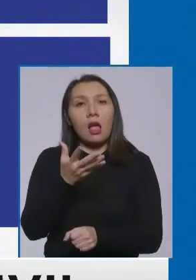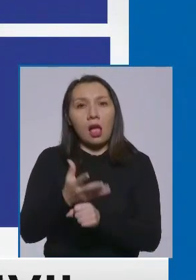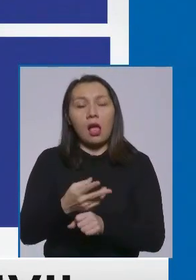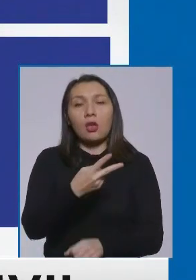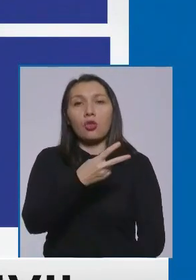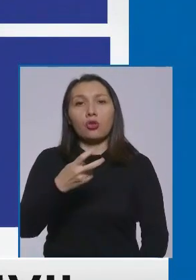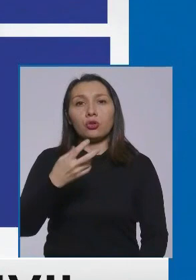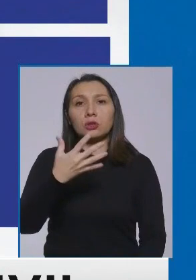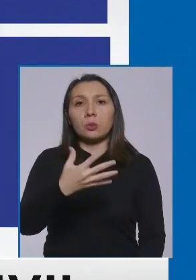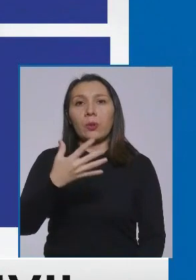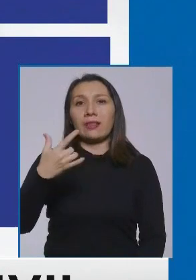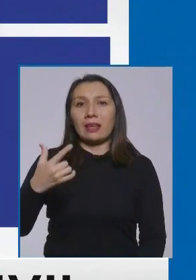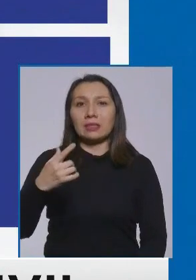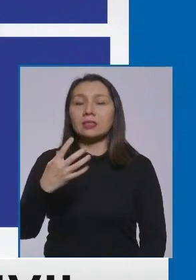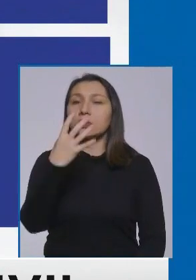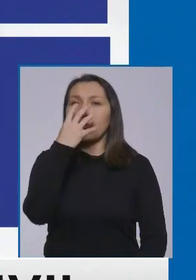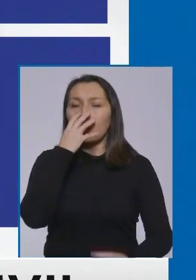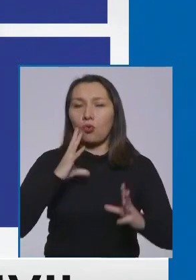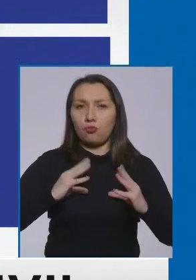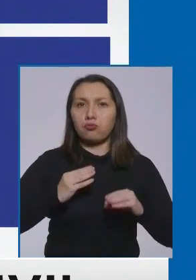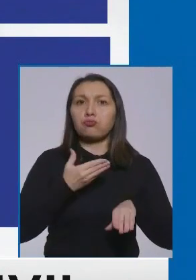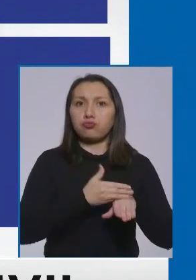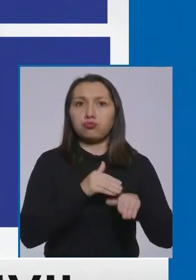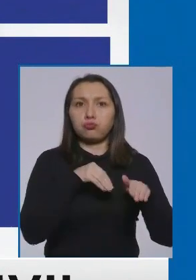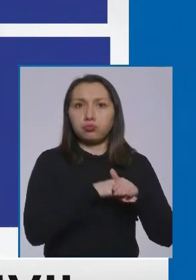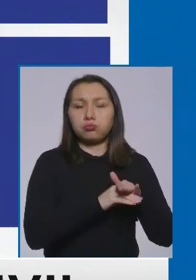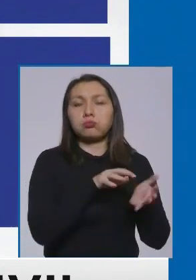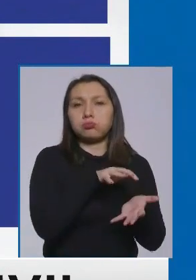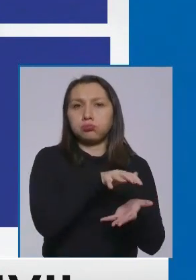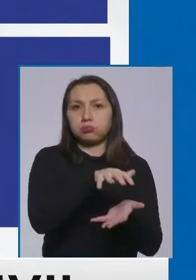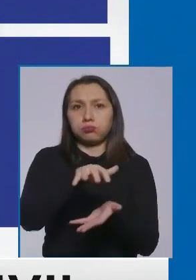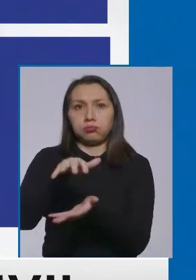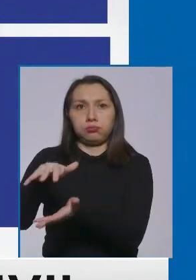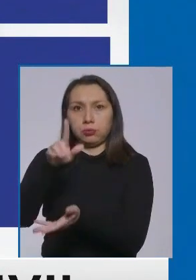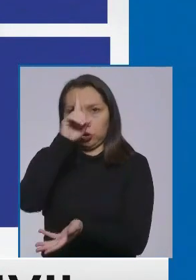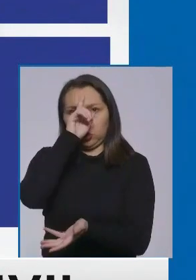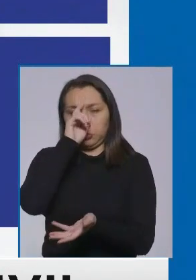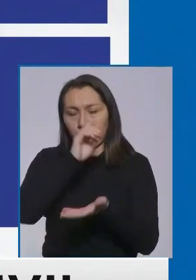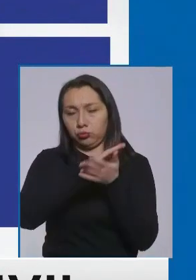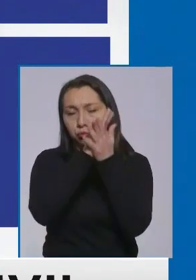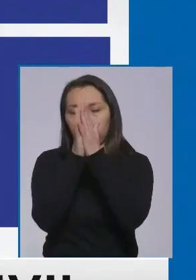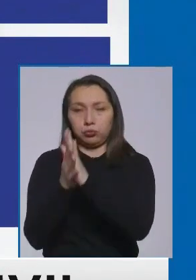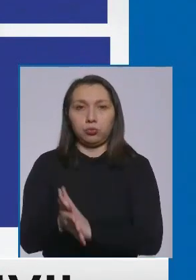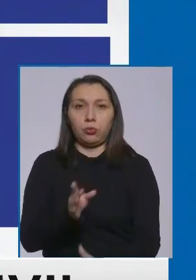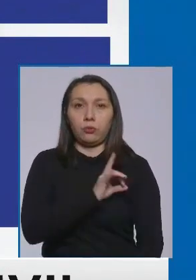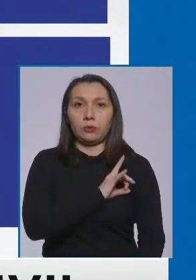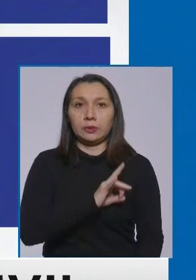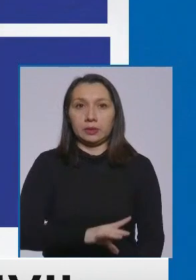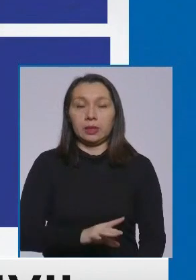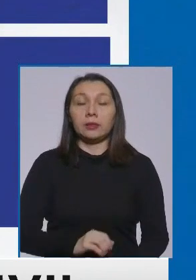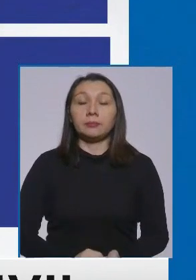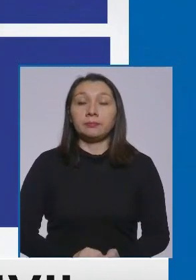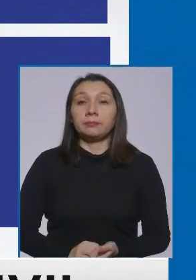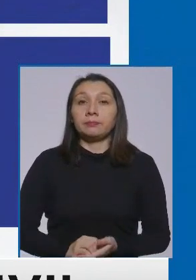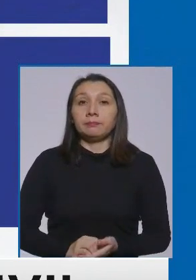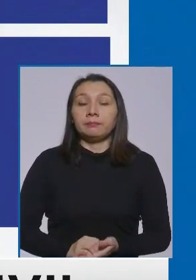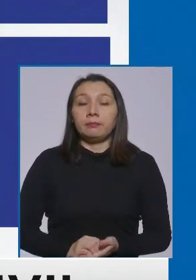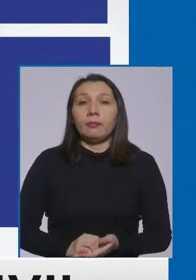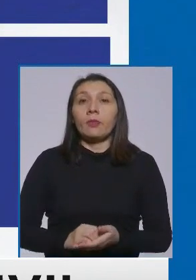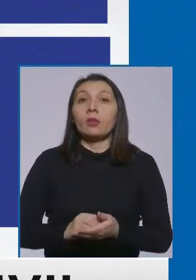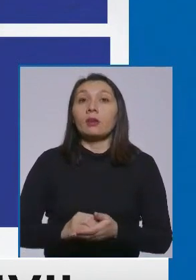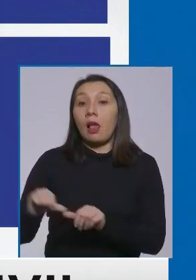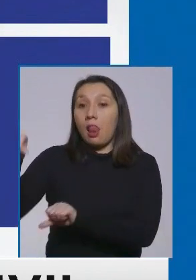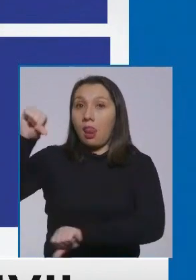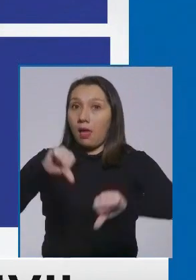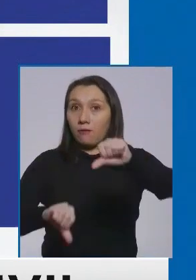con 257 ventiladores disponibles para la red de todo nuestro país y en relación a la red